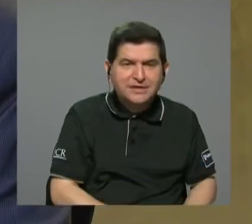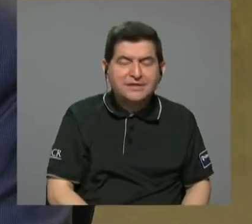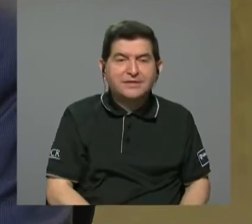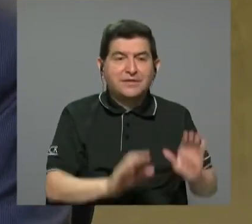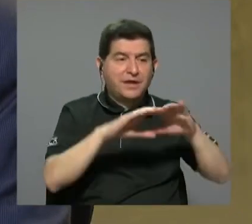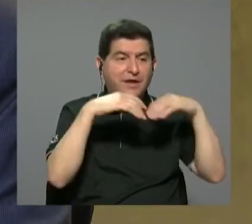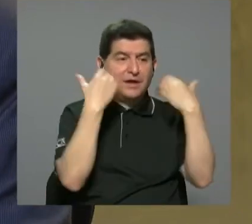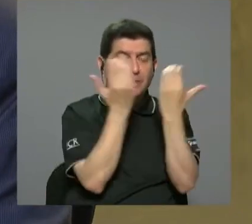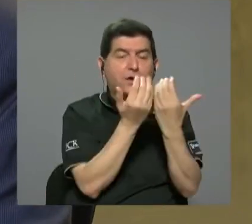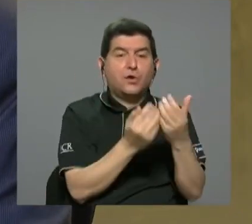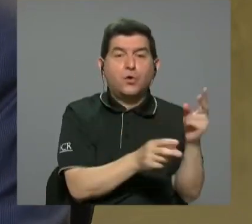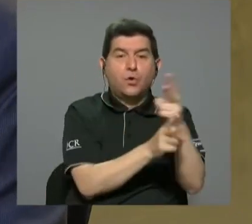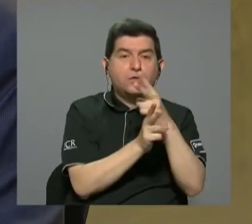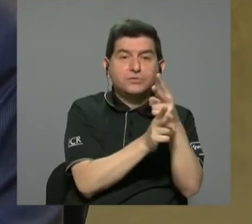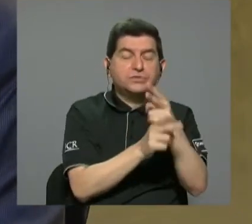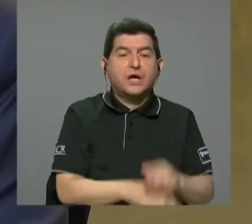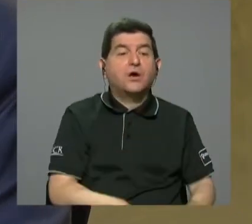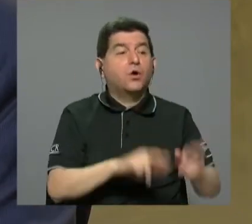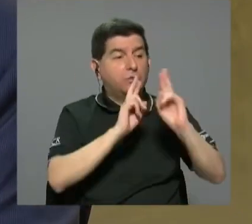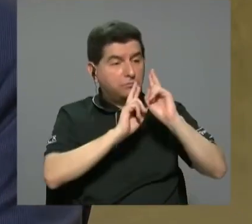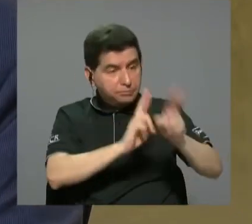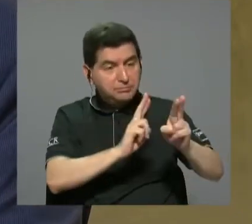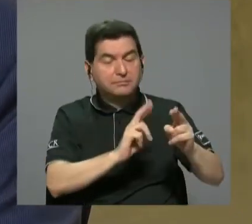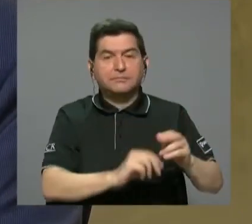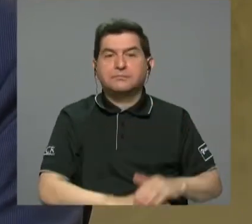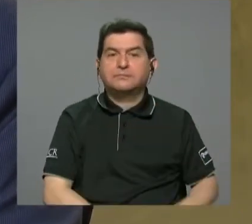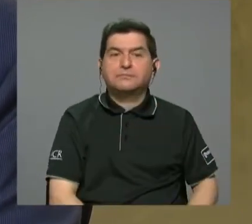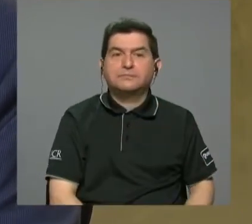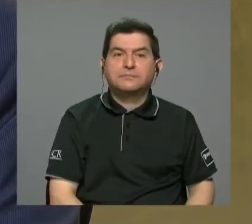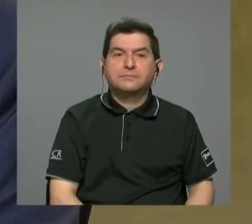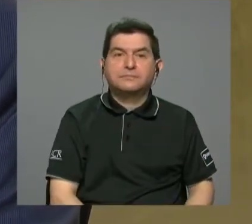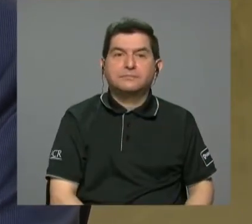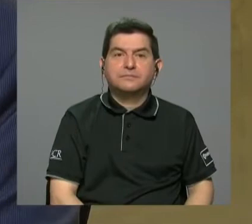de Supervisión y las competencias han podido responder con